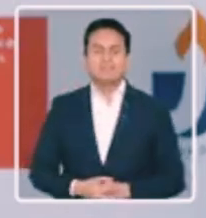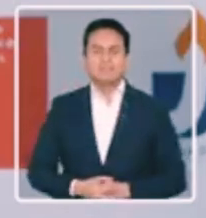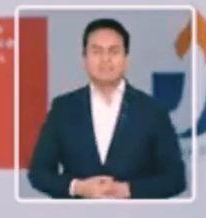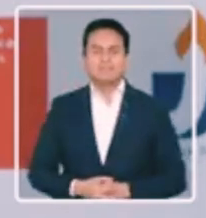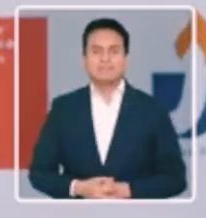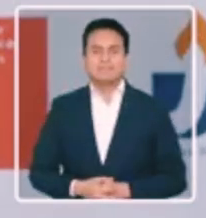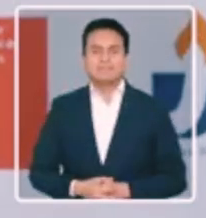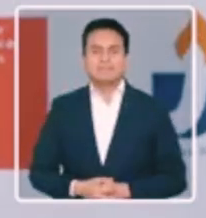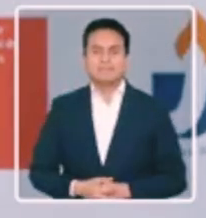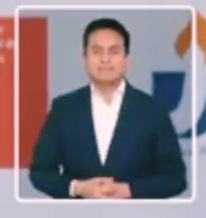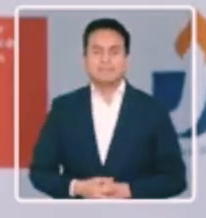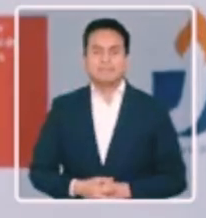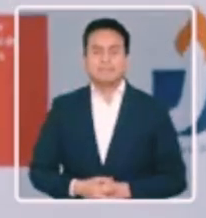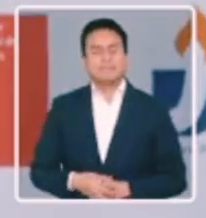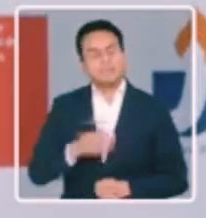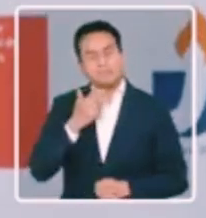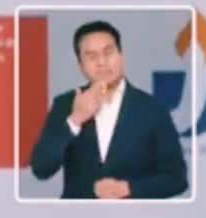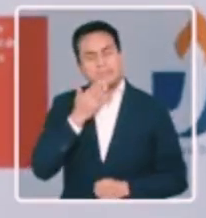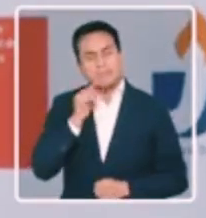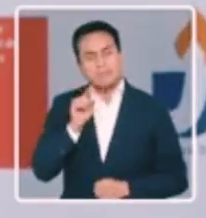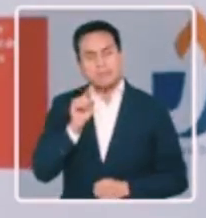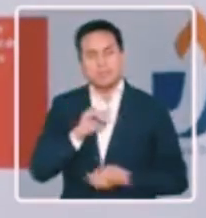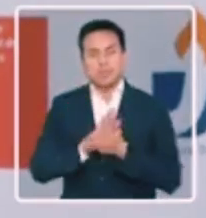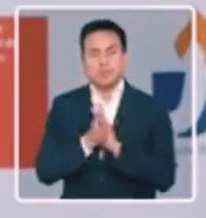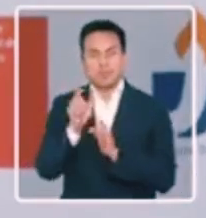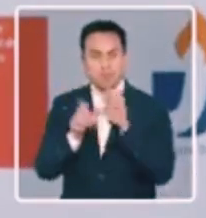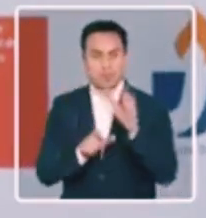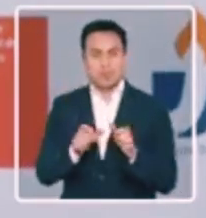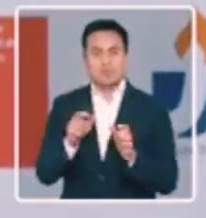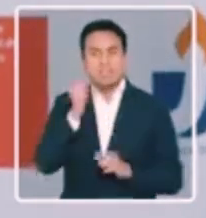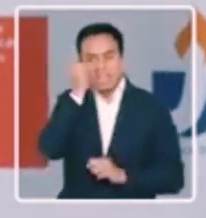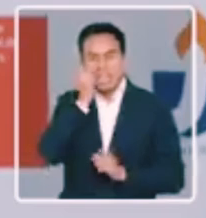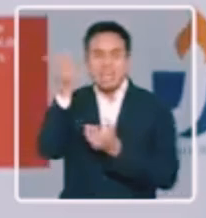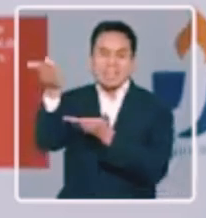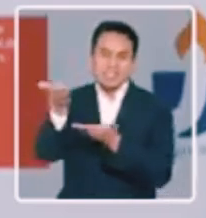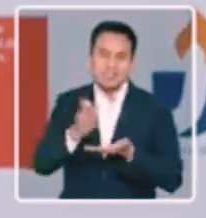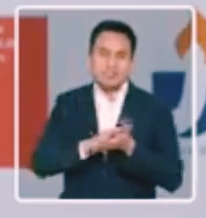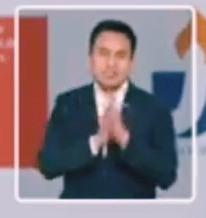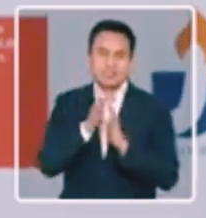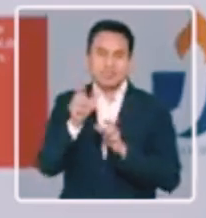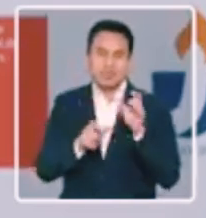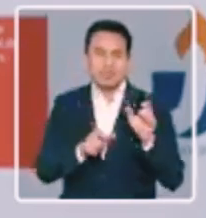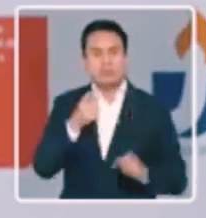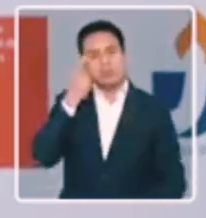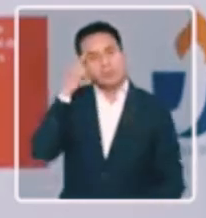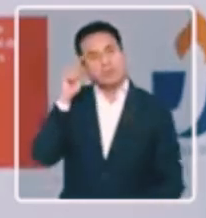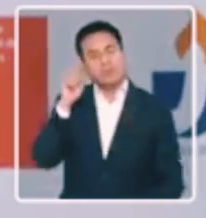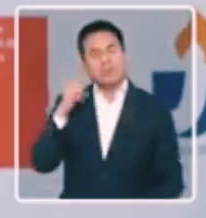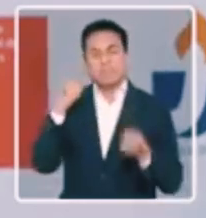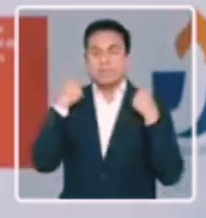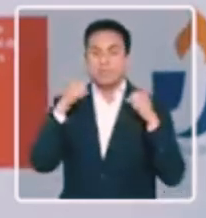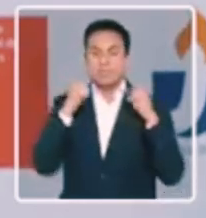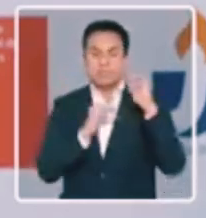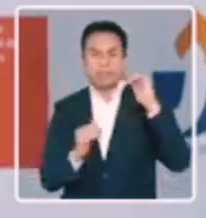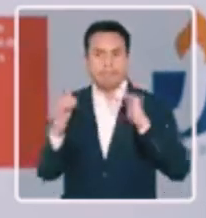yasmani y todo el pueblo los recibe con cariño pero para llegar a ser deportista